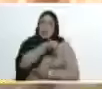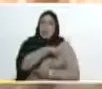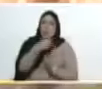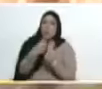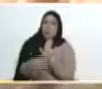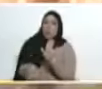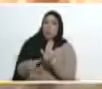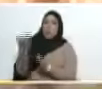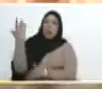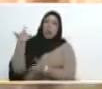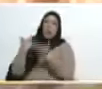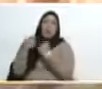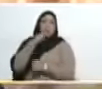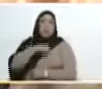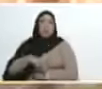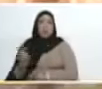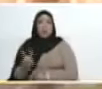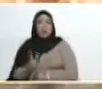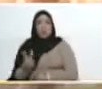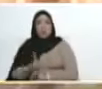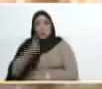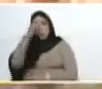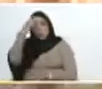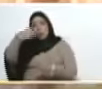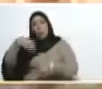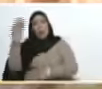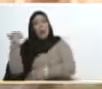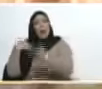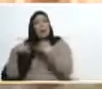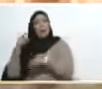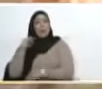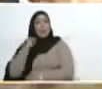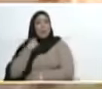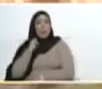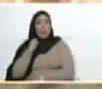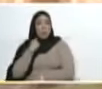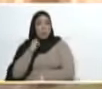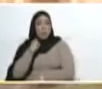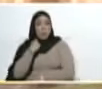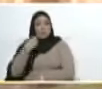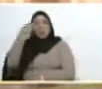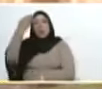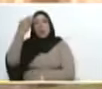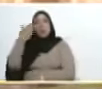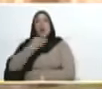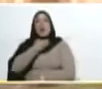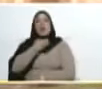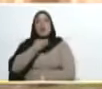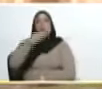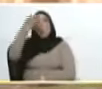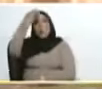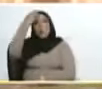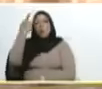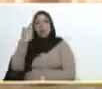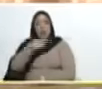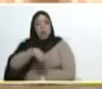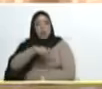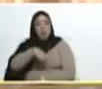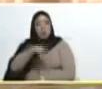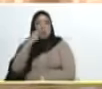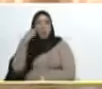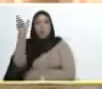tierras, tratara de traer los acuerdos papales, doctora Delcy